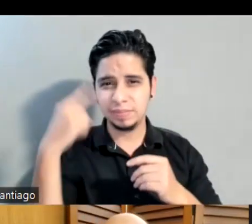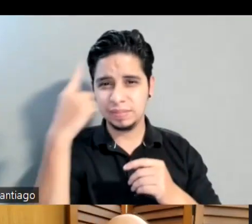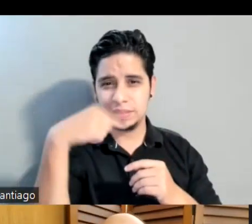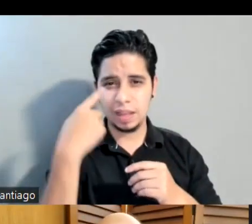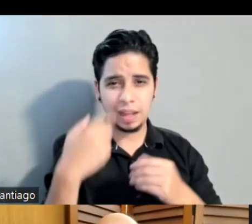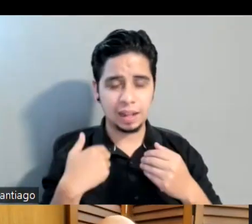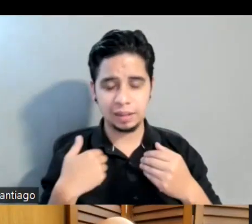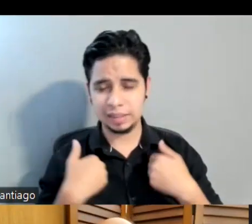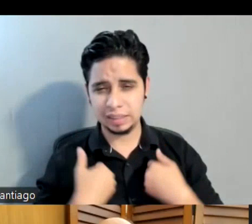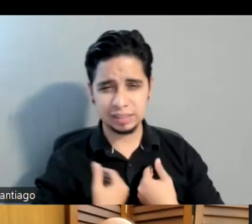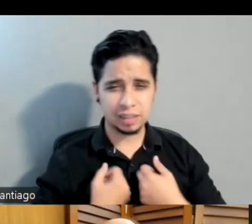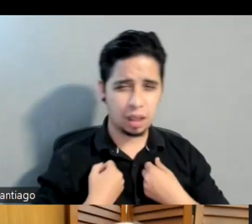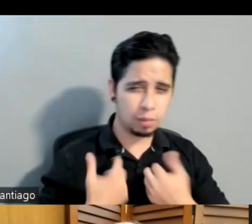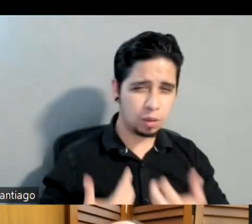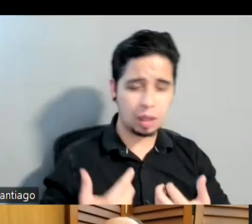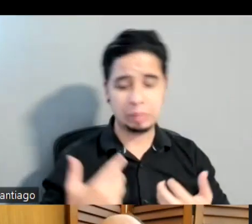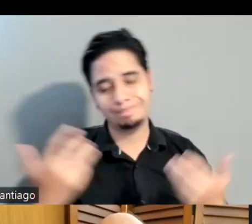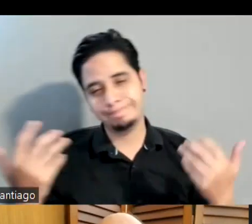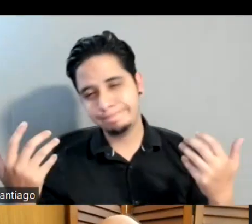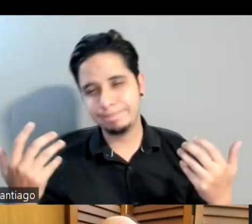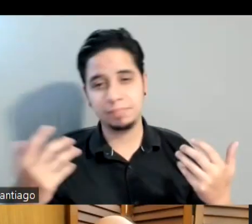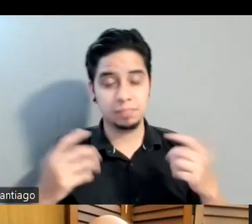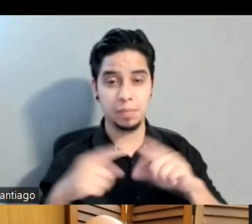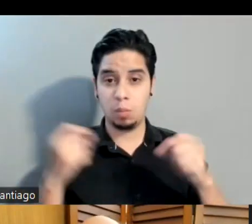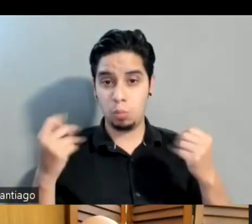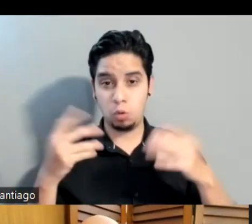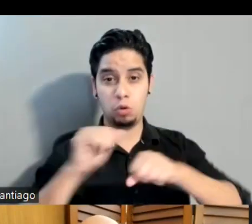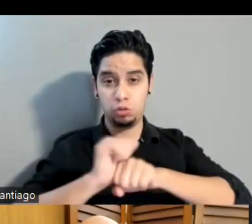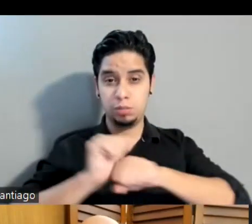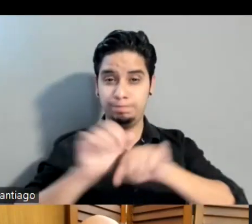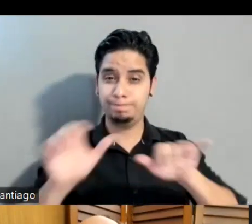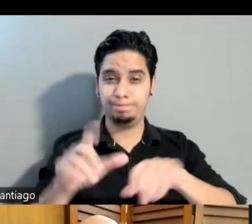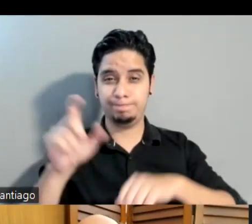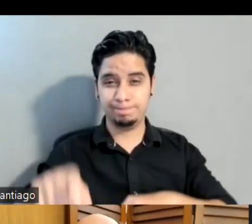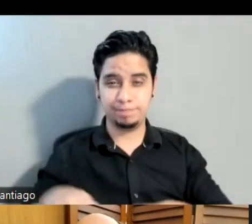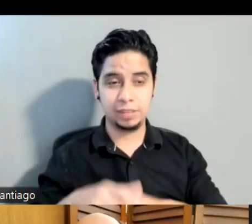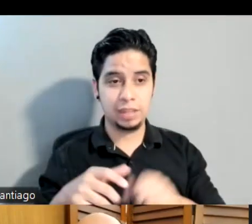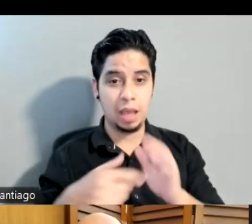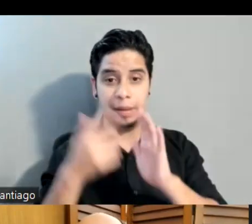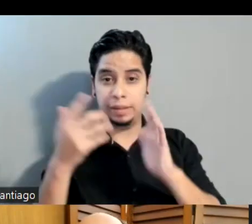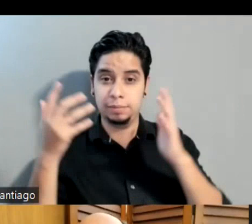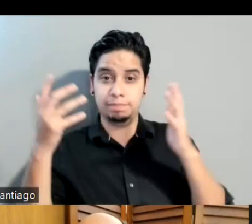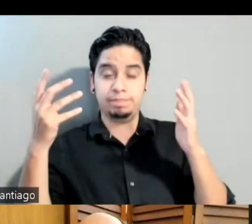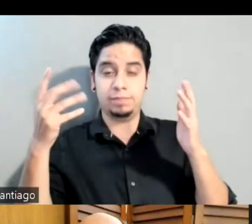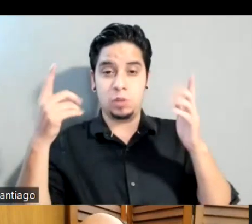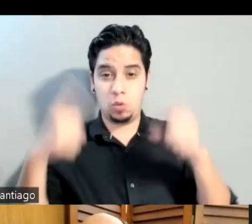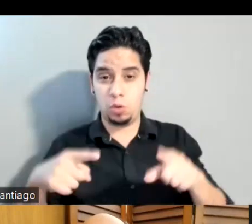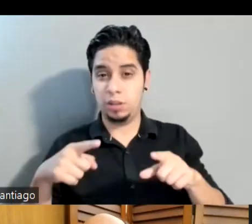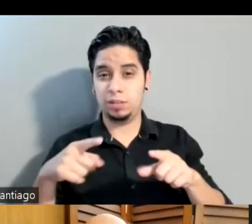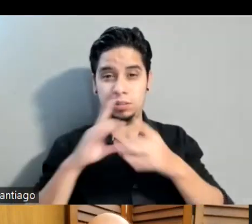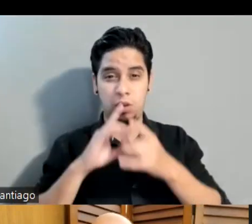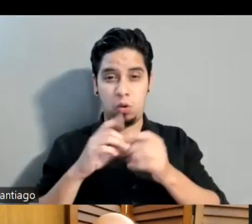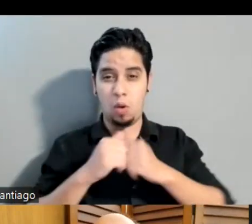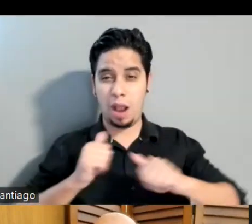sueñitos, estamos como que muy, pero es que es mucho el trabajo y de momento, pues, en el caso, ¿verdad?, de las artes,